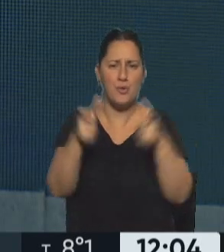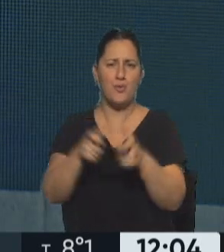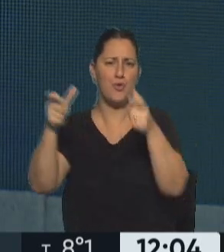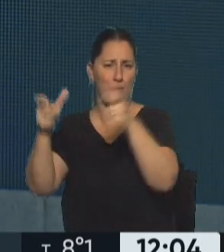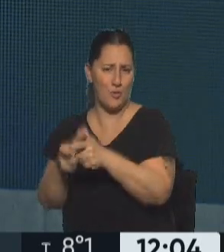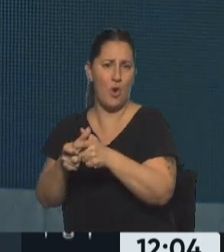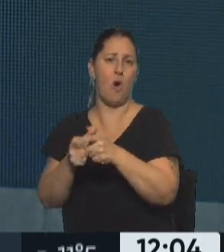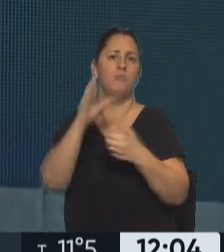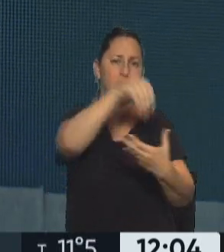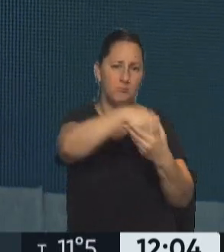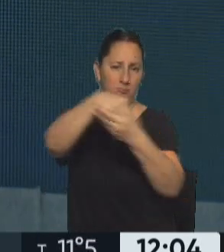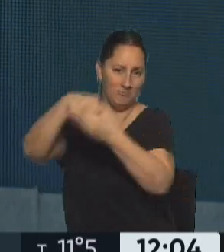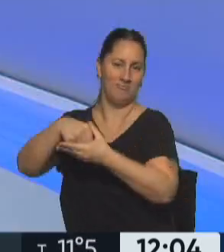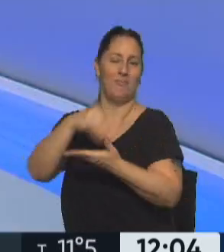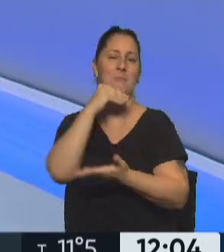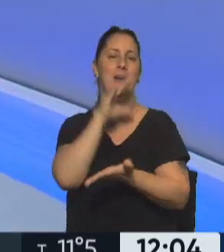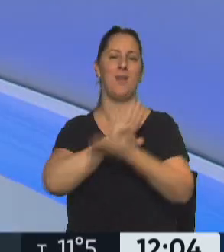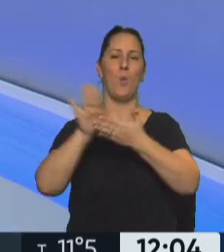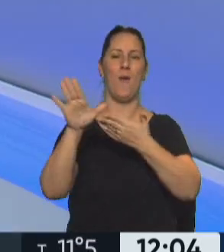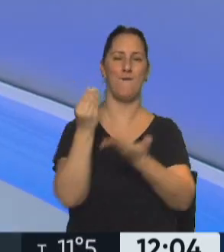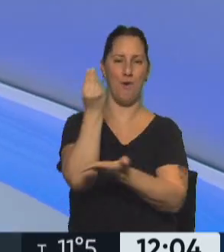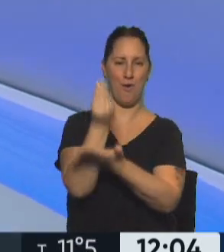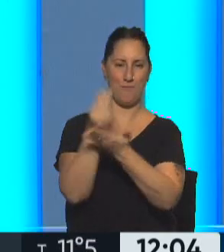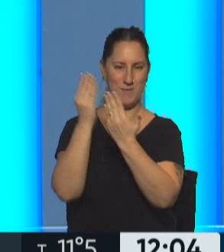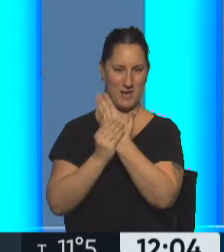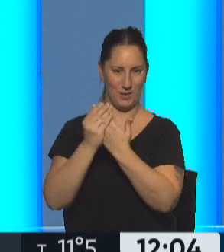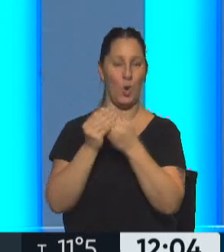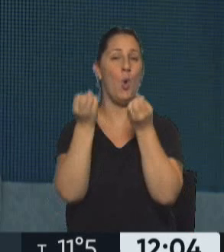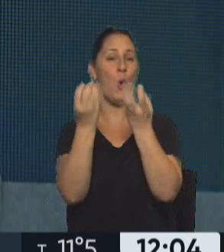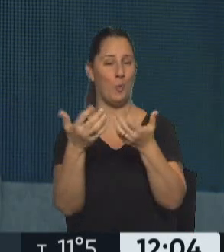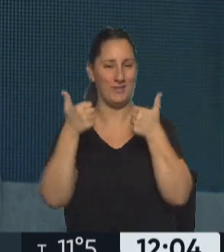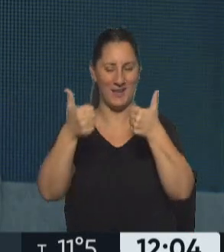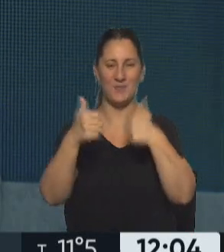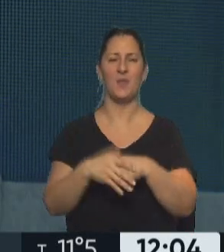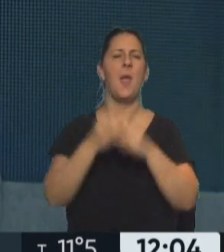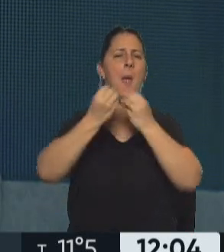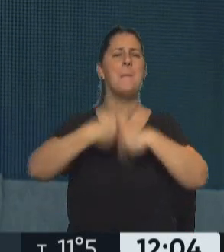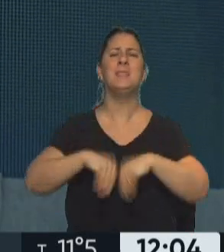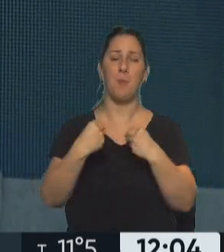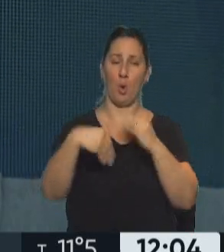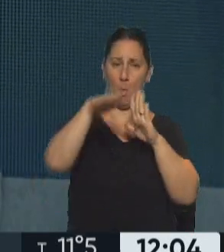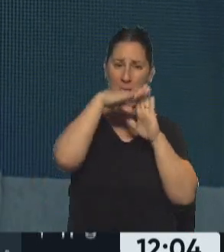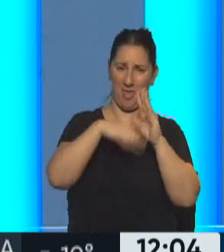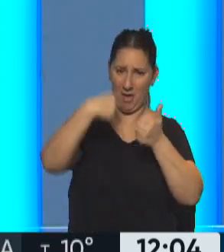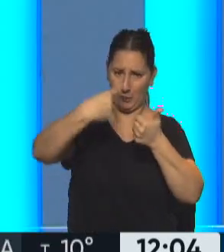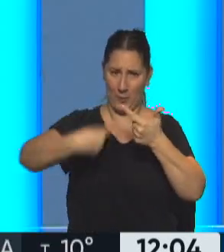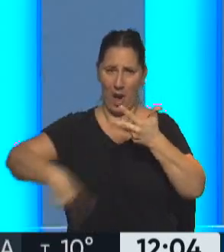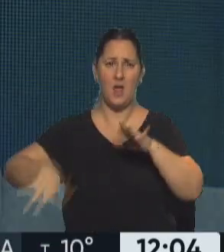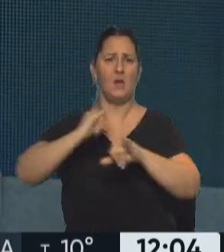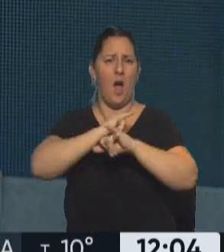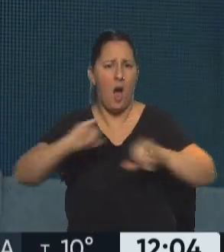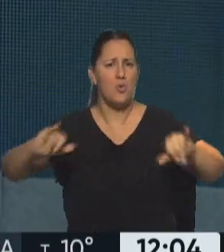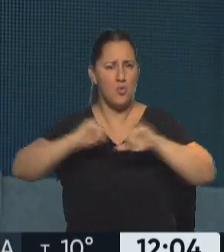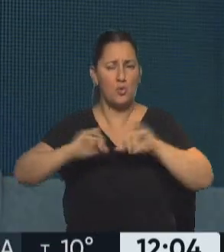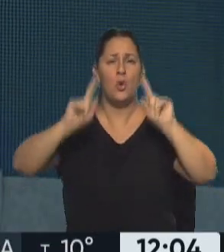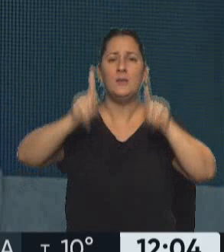el flamante ministro. Raúl de la Torre, bienvenido, ¿cómo estamos? ¿Cómo te va, Pablo? Bien, a ver, ¿por dónde empezamos? Varias medidas, muchos anuncios,